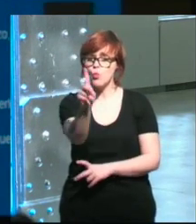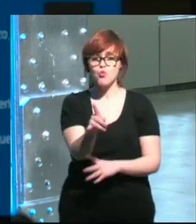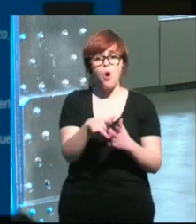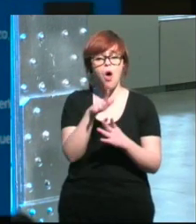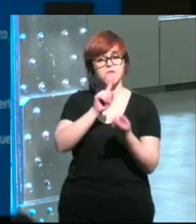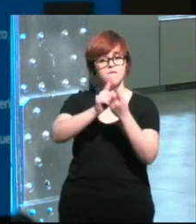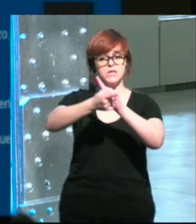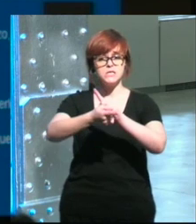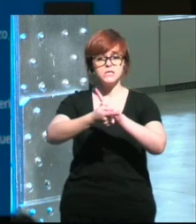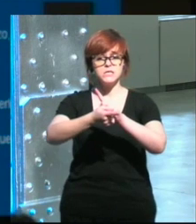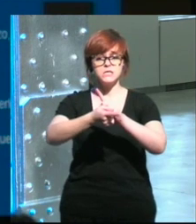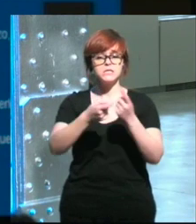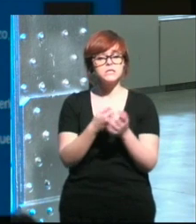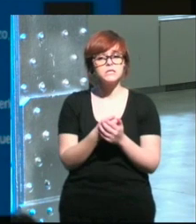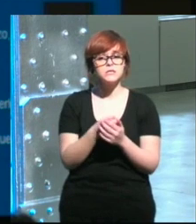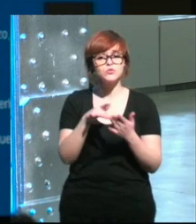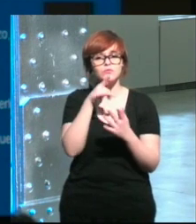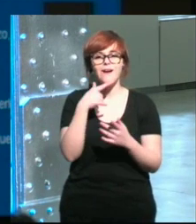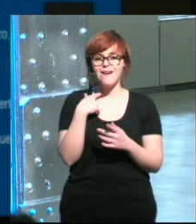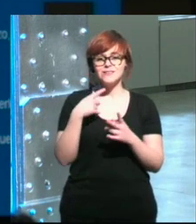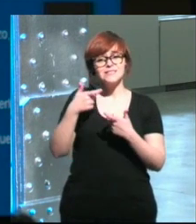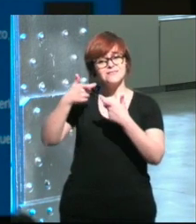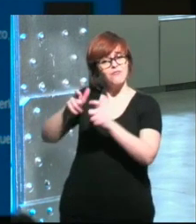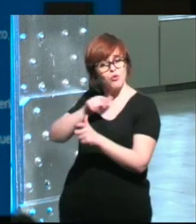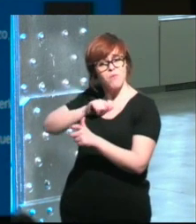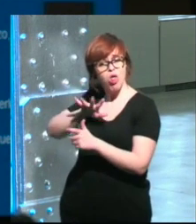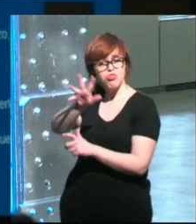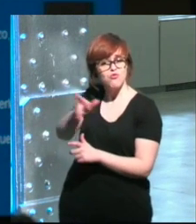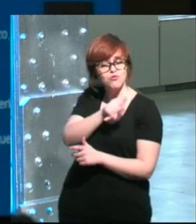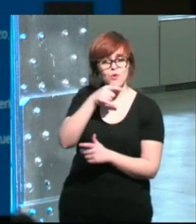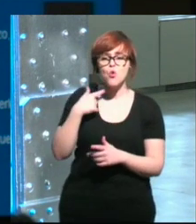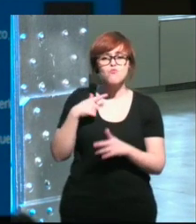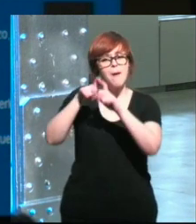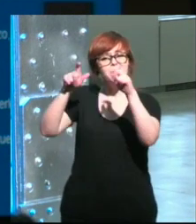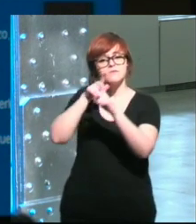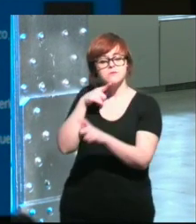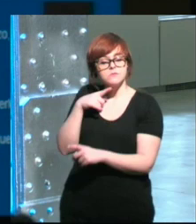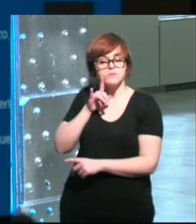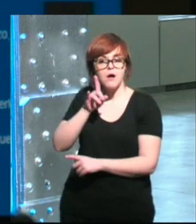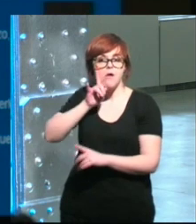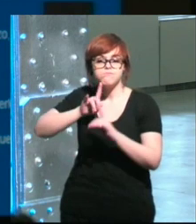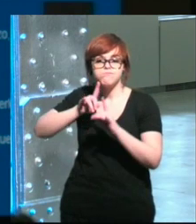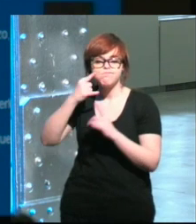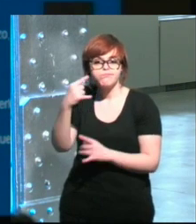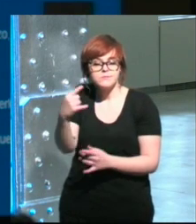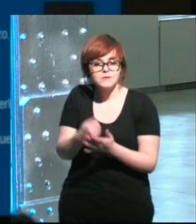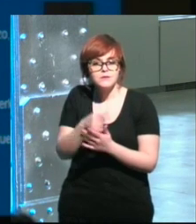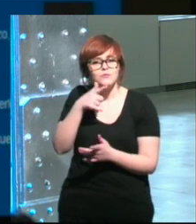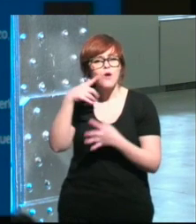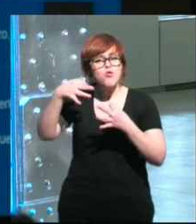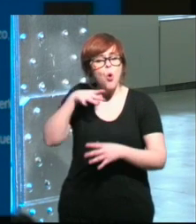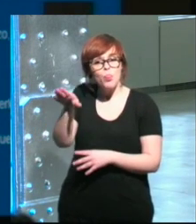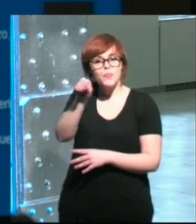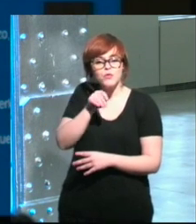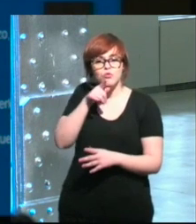revés. Lo robamos del sector privado. Hay una empresa que yo admiro, francamente, porque no termino de entender cómo son capaces en la